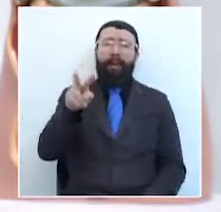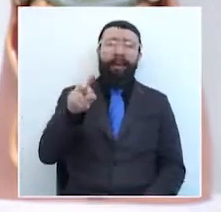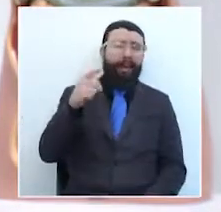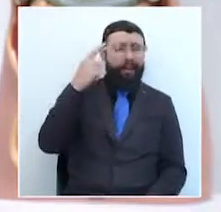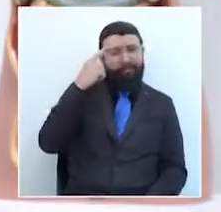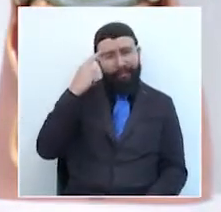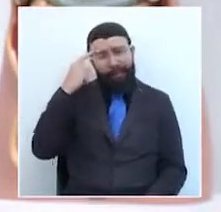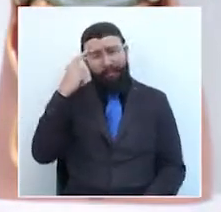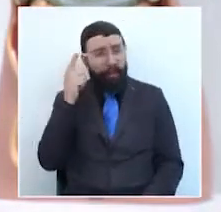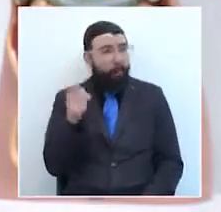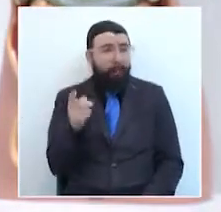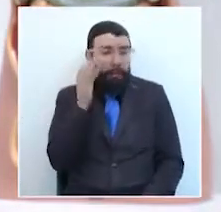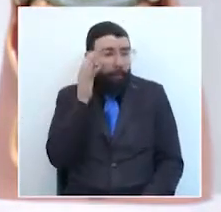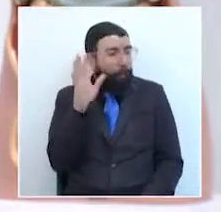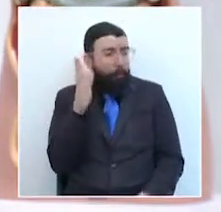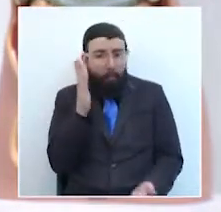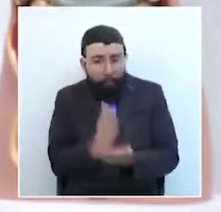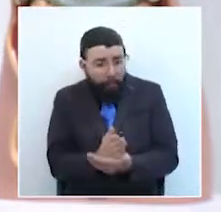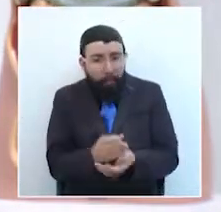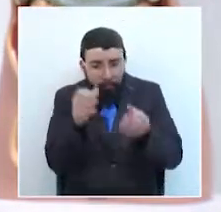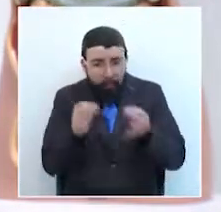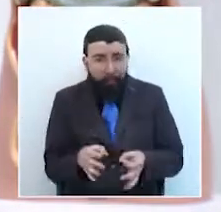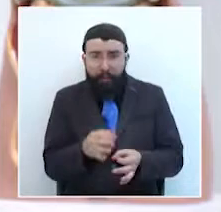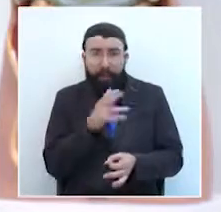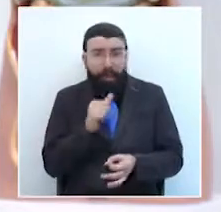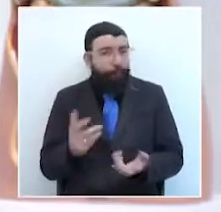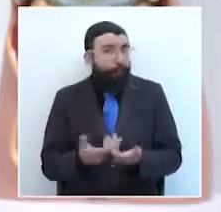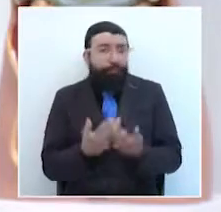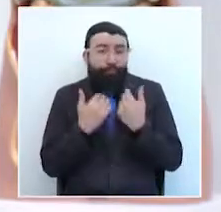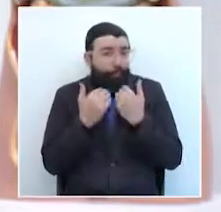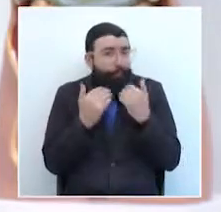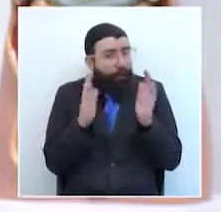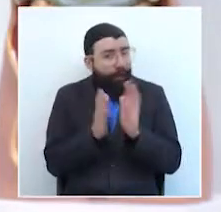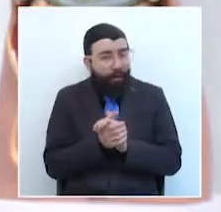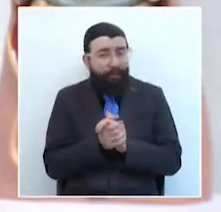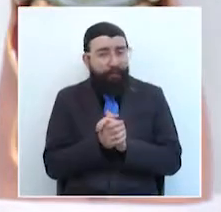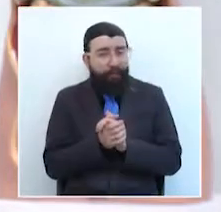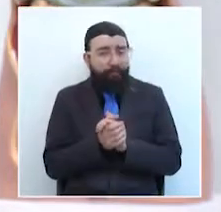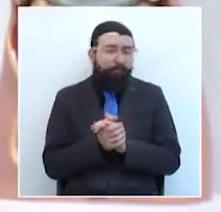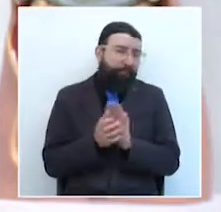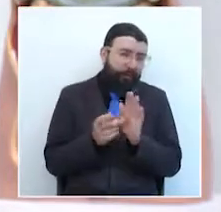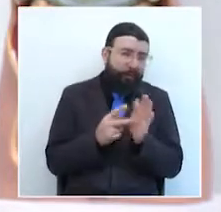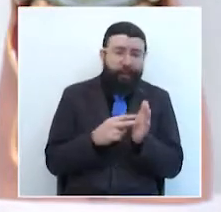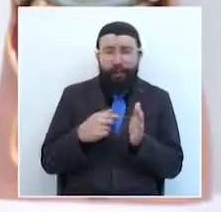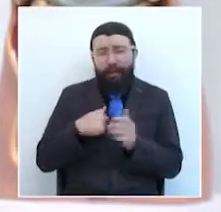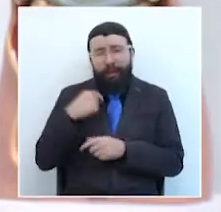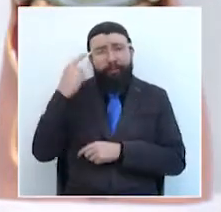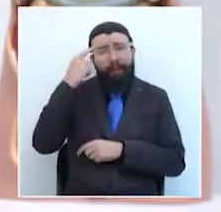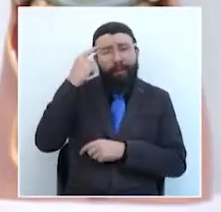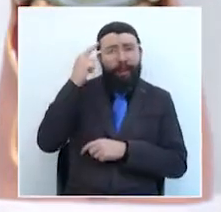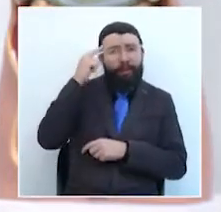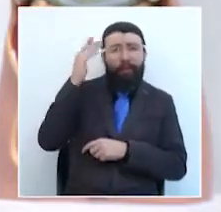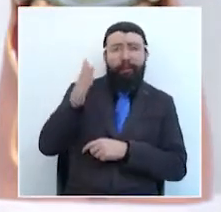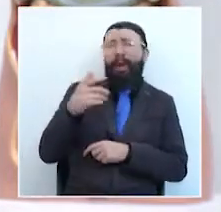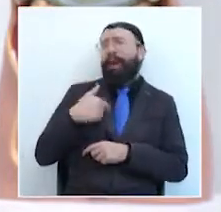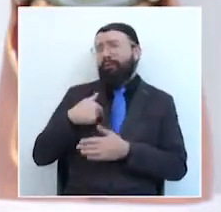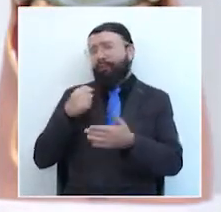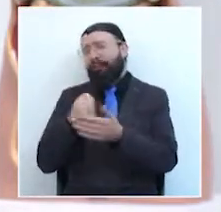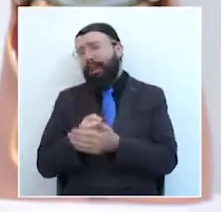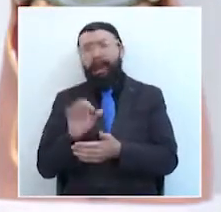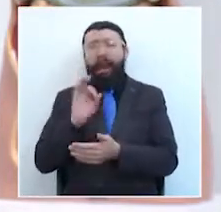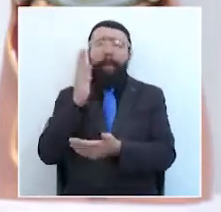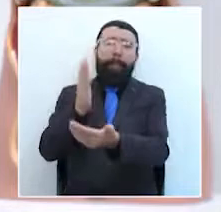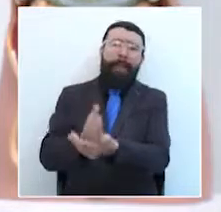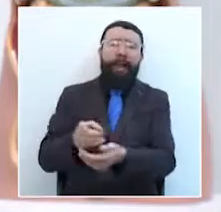cosas que posiblemente no van a pasar a que estamos cree creando algo hacia el futuro no me va a pasar esto va a ocurrir